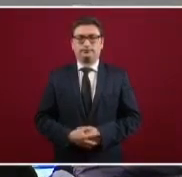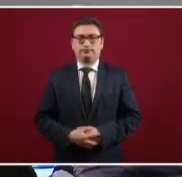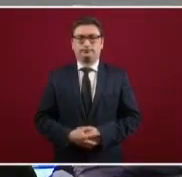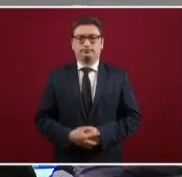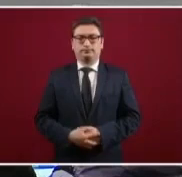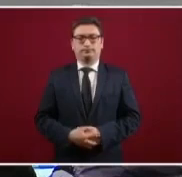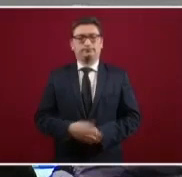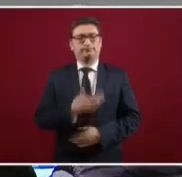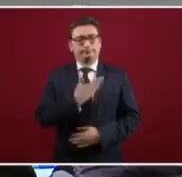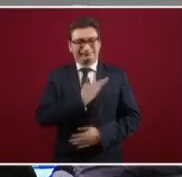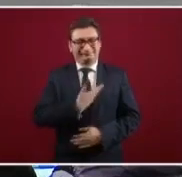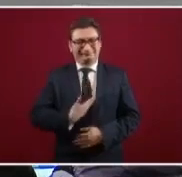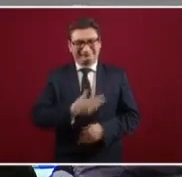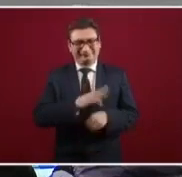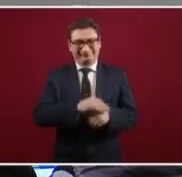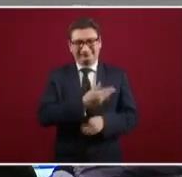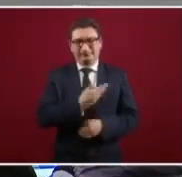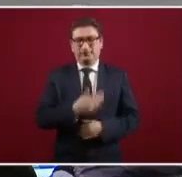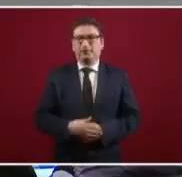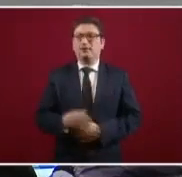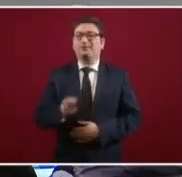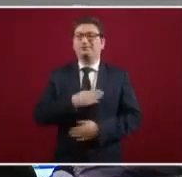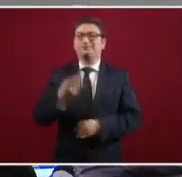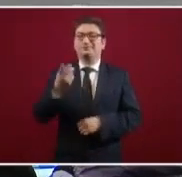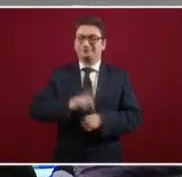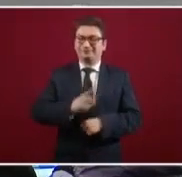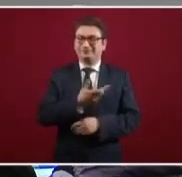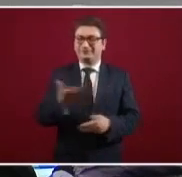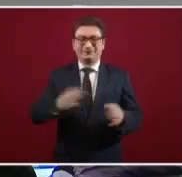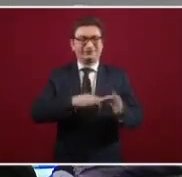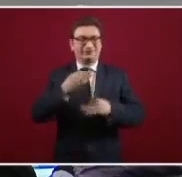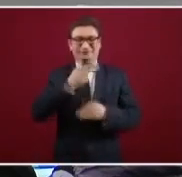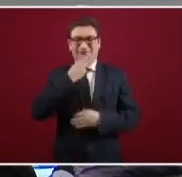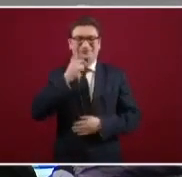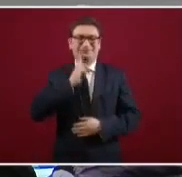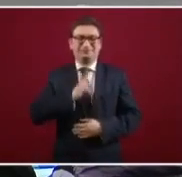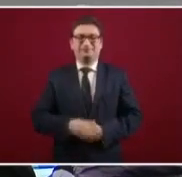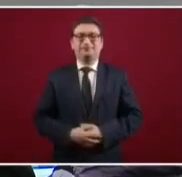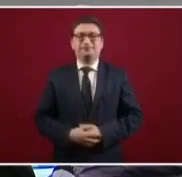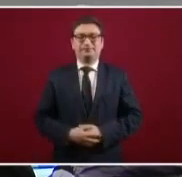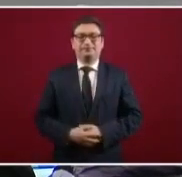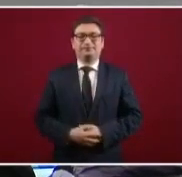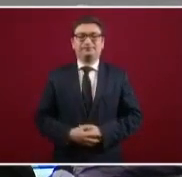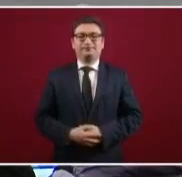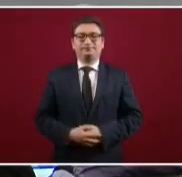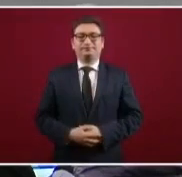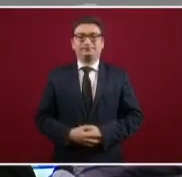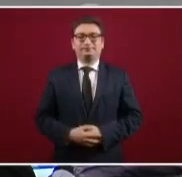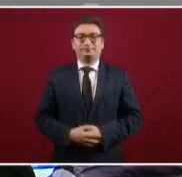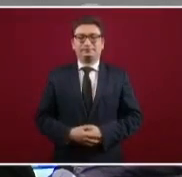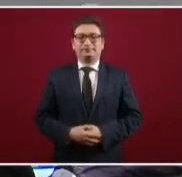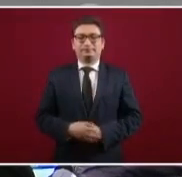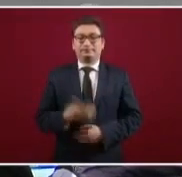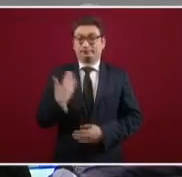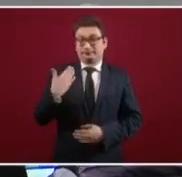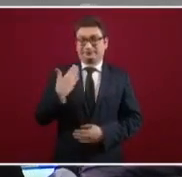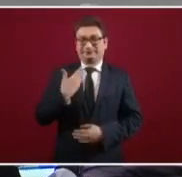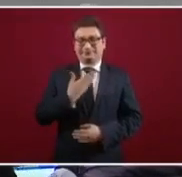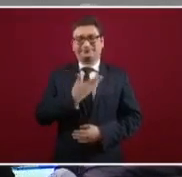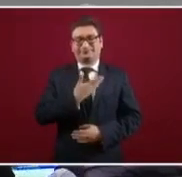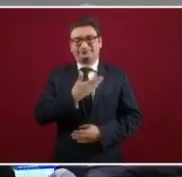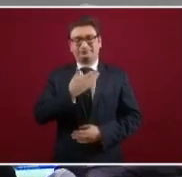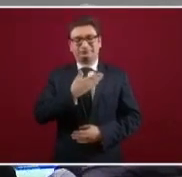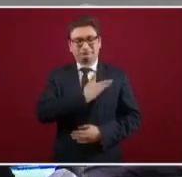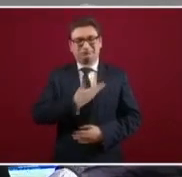con su permiso señor presidente muy buenos días a todas ya todos como lo comentaba el señor presidente